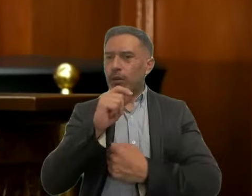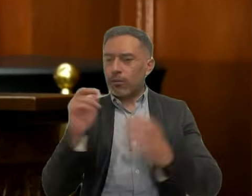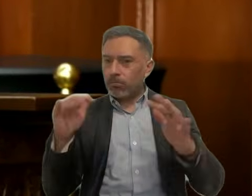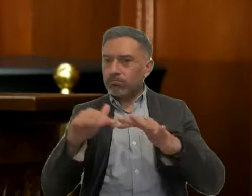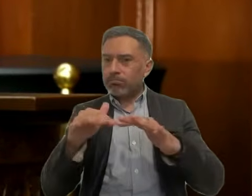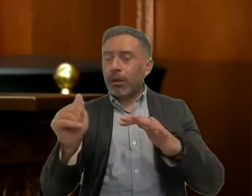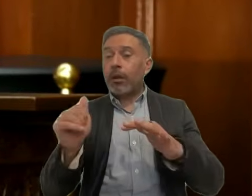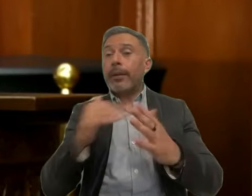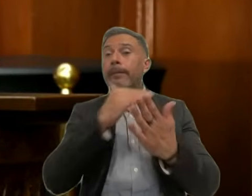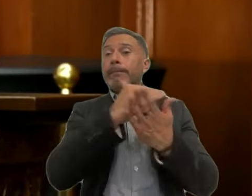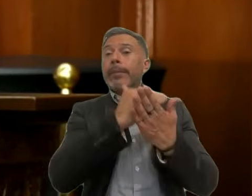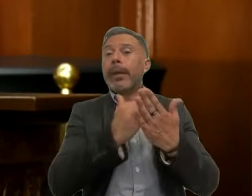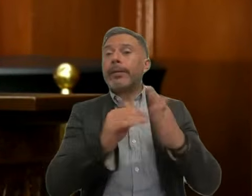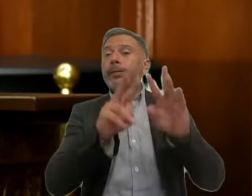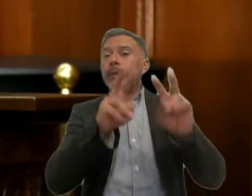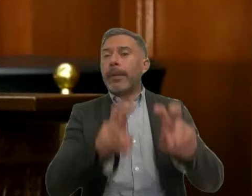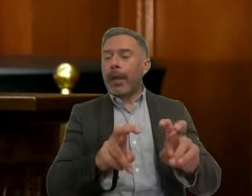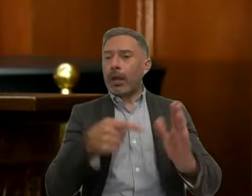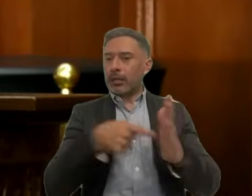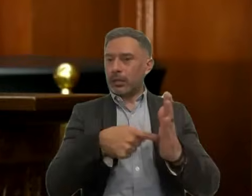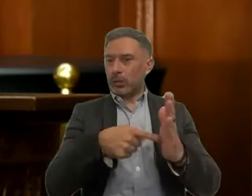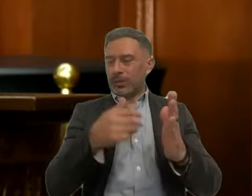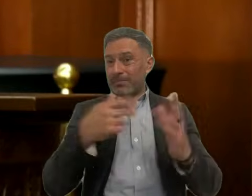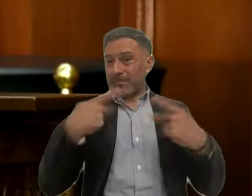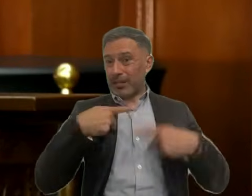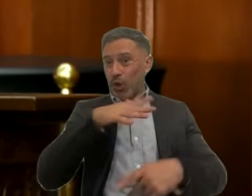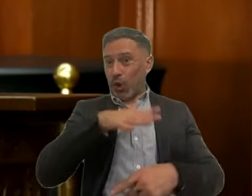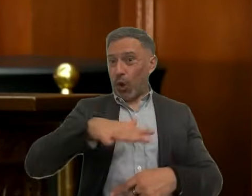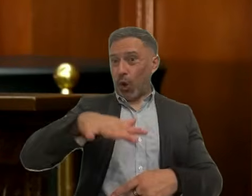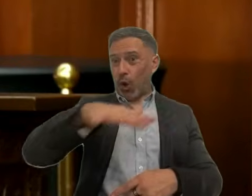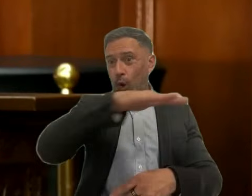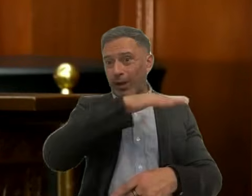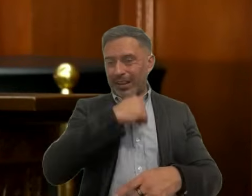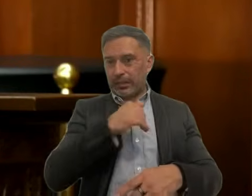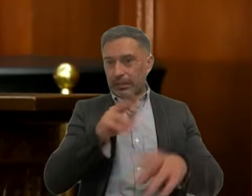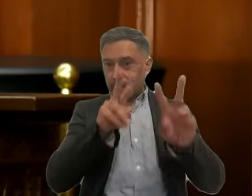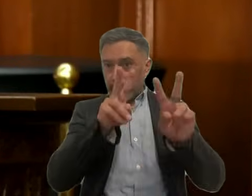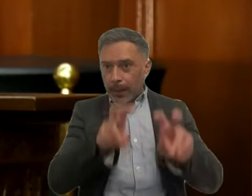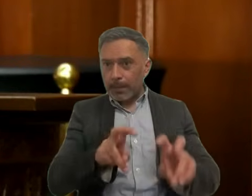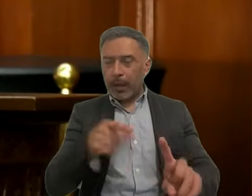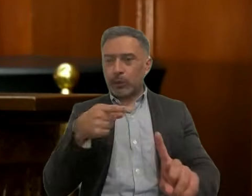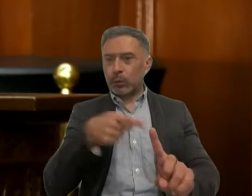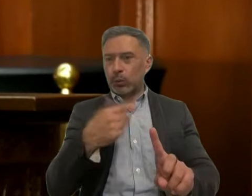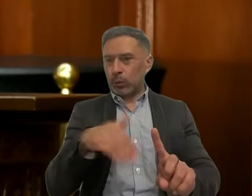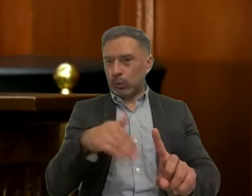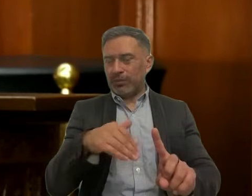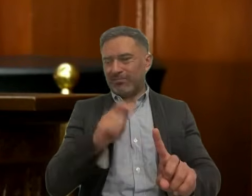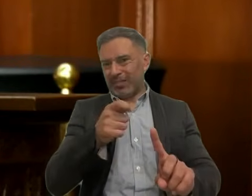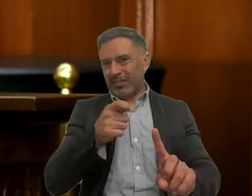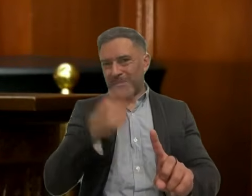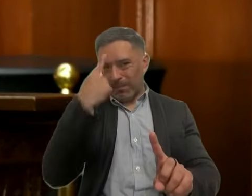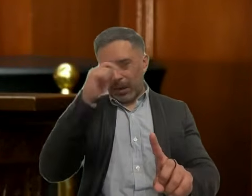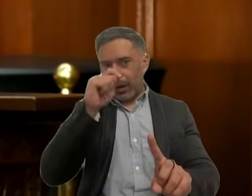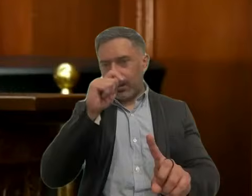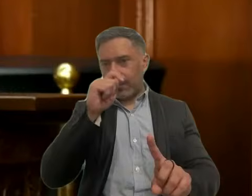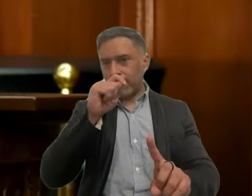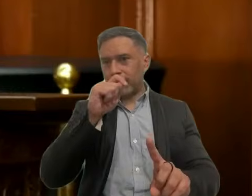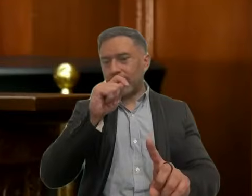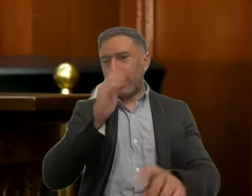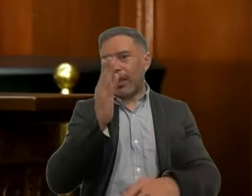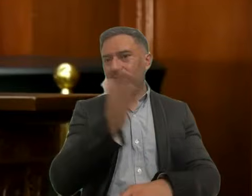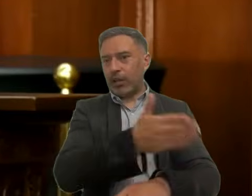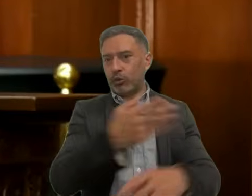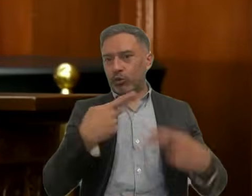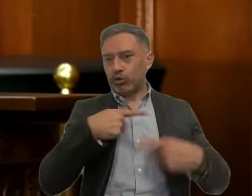una agenda conformada por asuntos de interés general y de evidente efecto social en materia de desincorporación